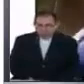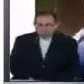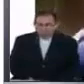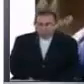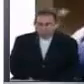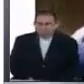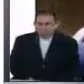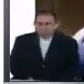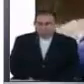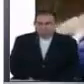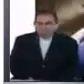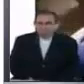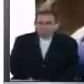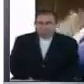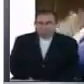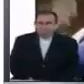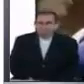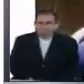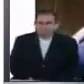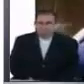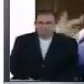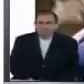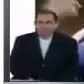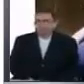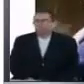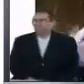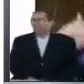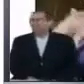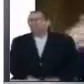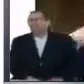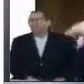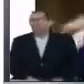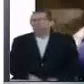así, like en dos, tercer grado.